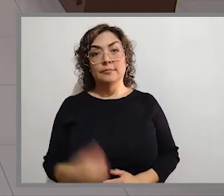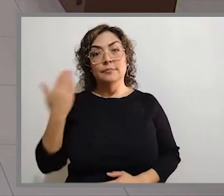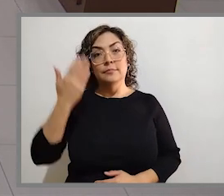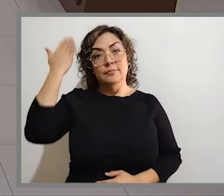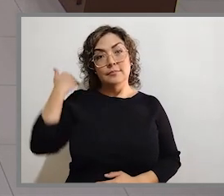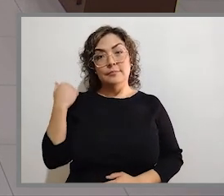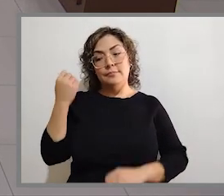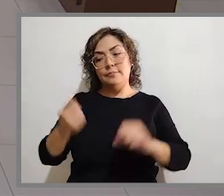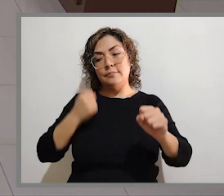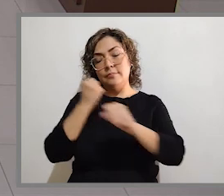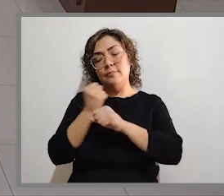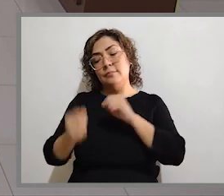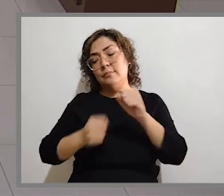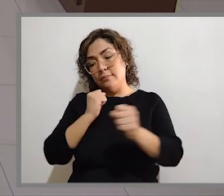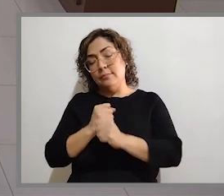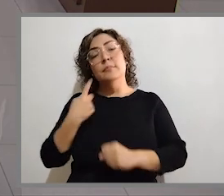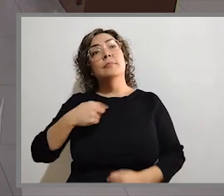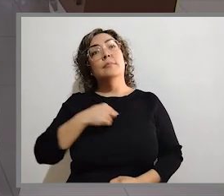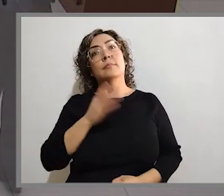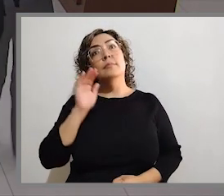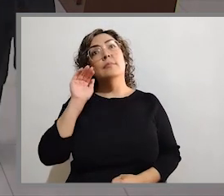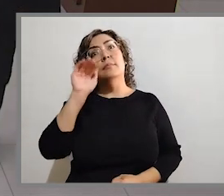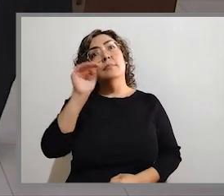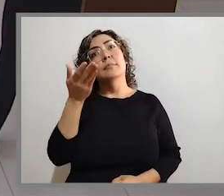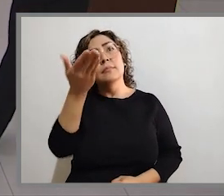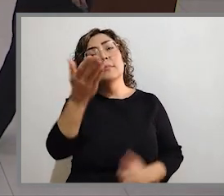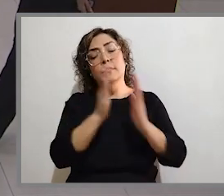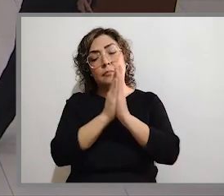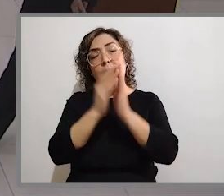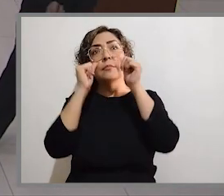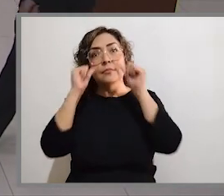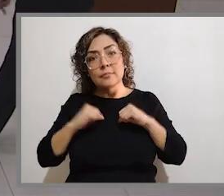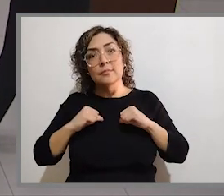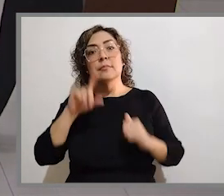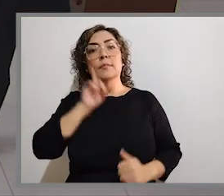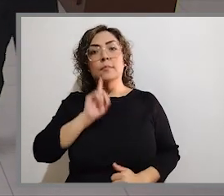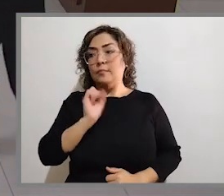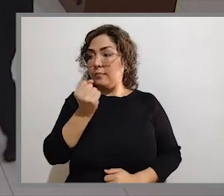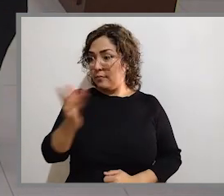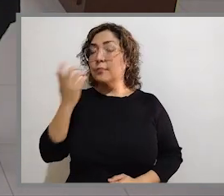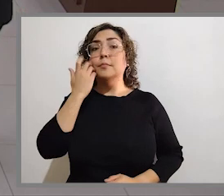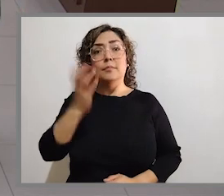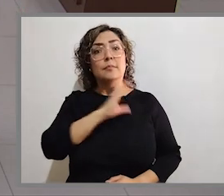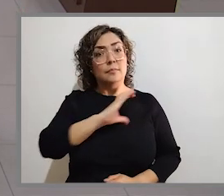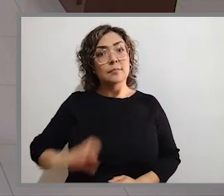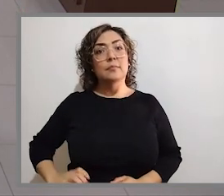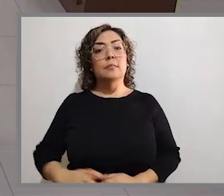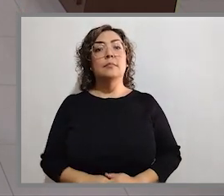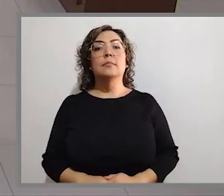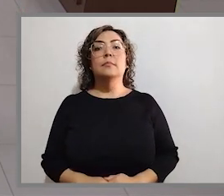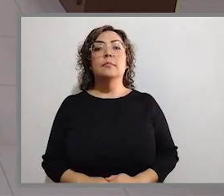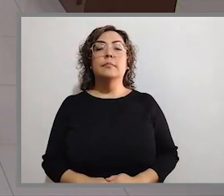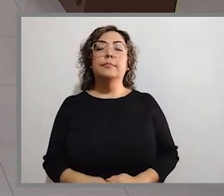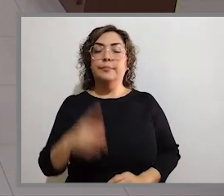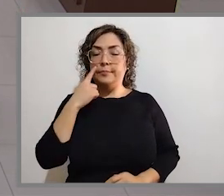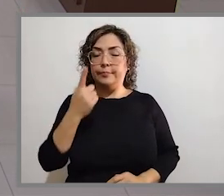mujeres de ser reconocidas en el espacio público. Y luego, pues en México, desde 1824,